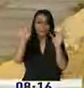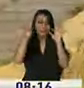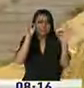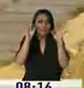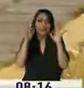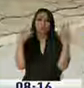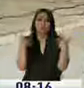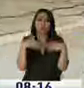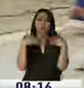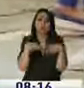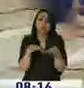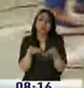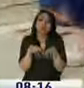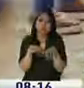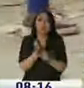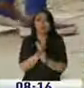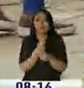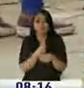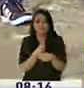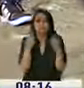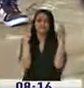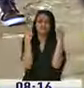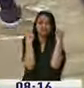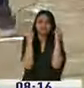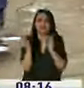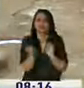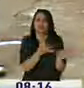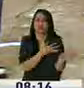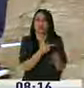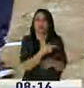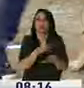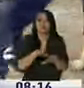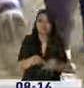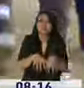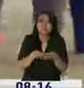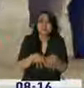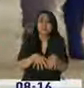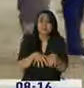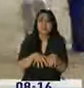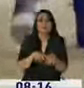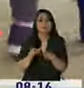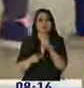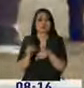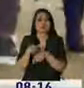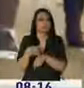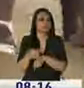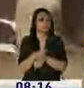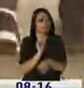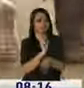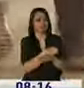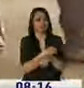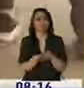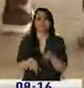dolor, el hambre y el abandono. Estos perritos sufren de la indiferencia de quienes transitan por el